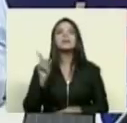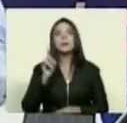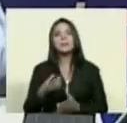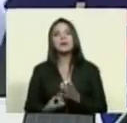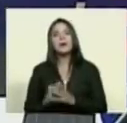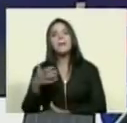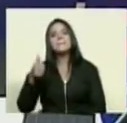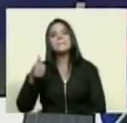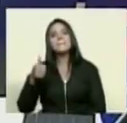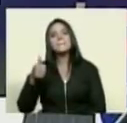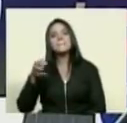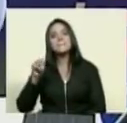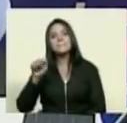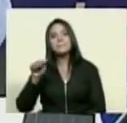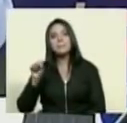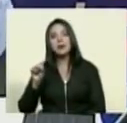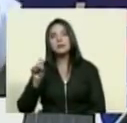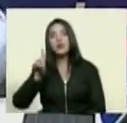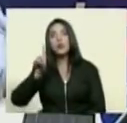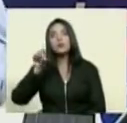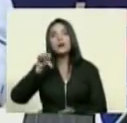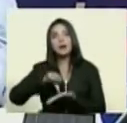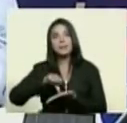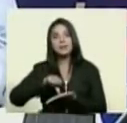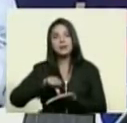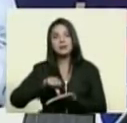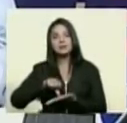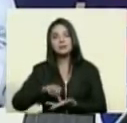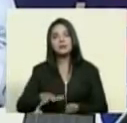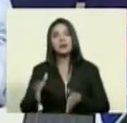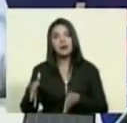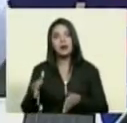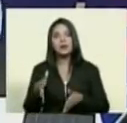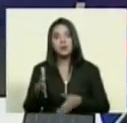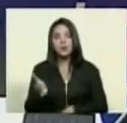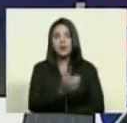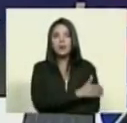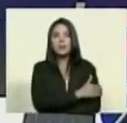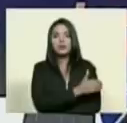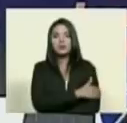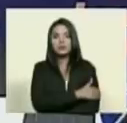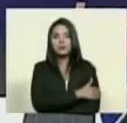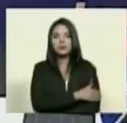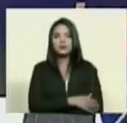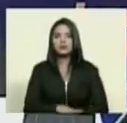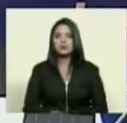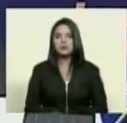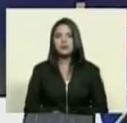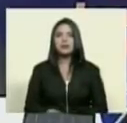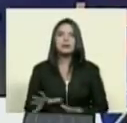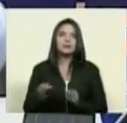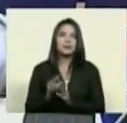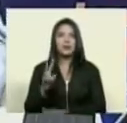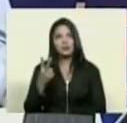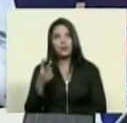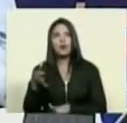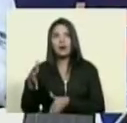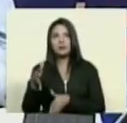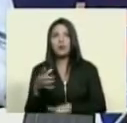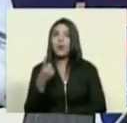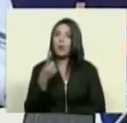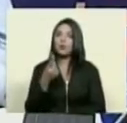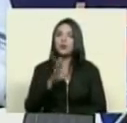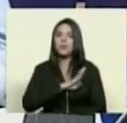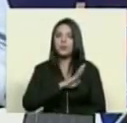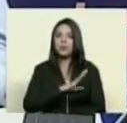el MAS. Tiene una capital de Estado, de las ganadas por la oposición, de las dos, tampoco tantas, de las dos, una le